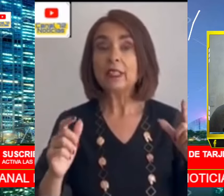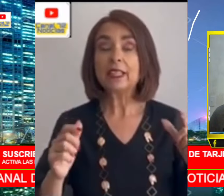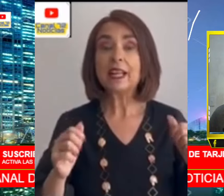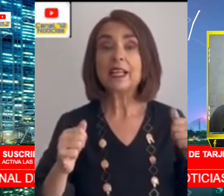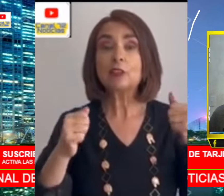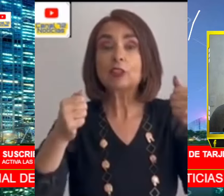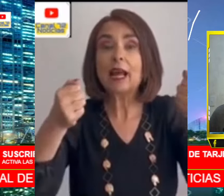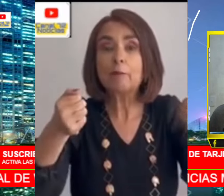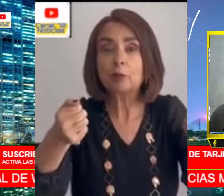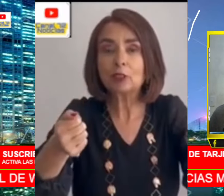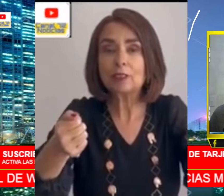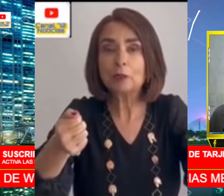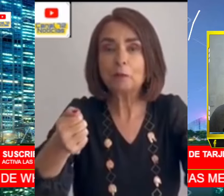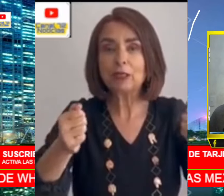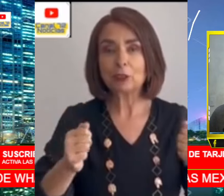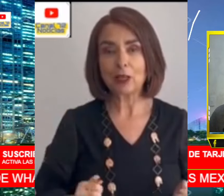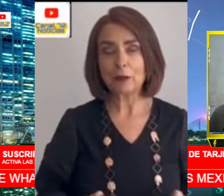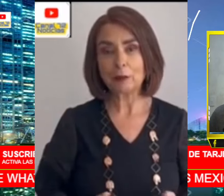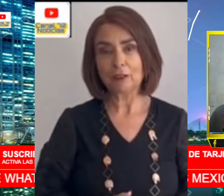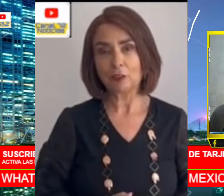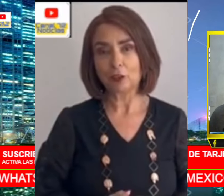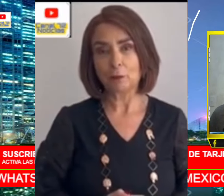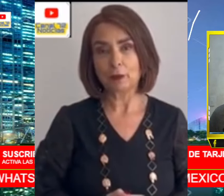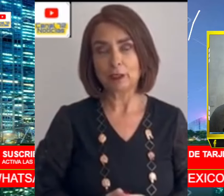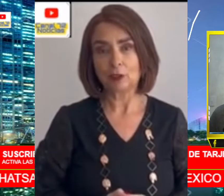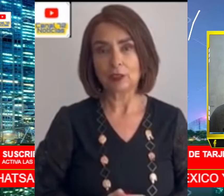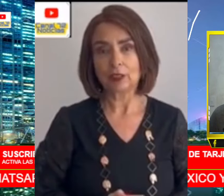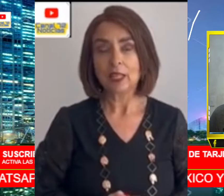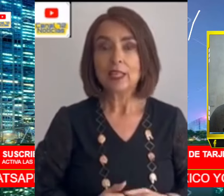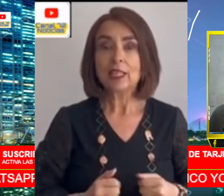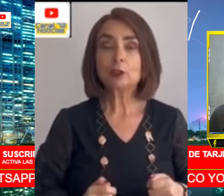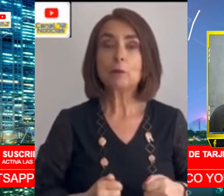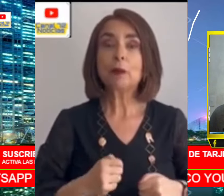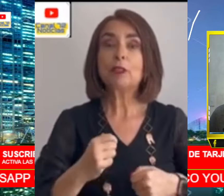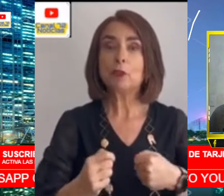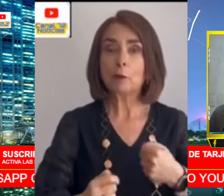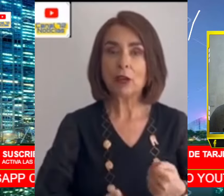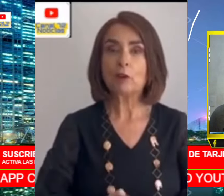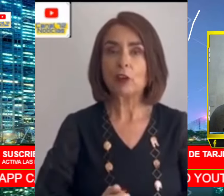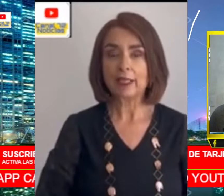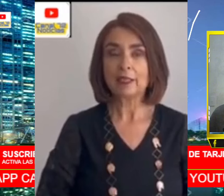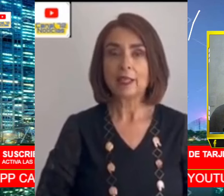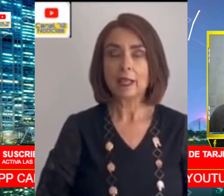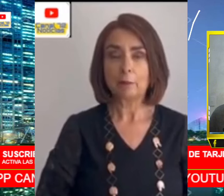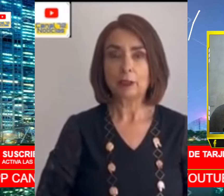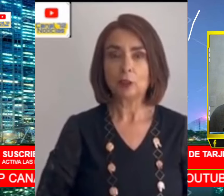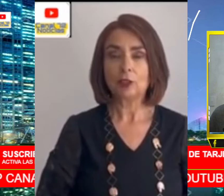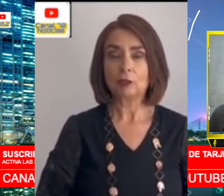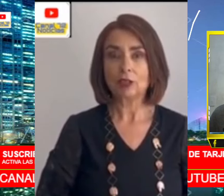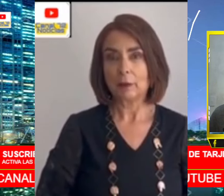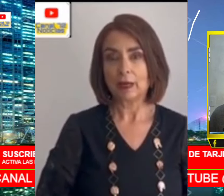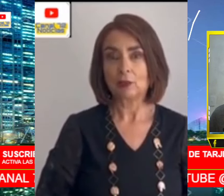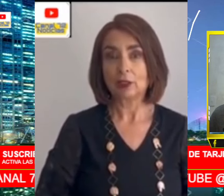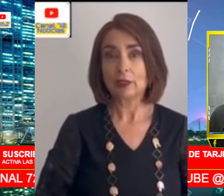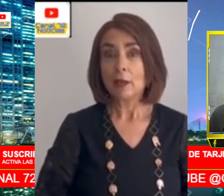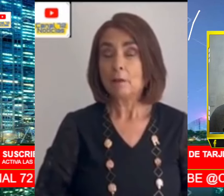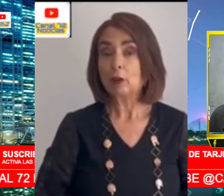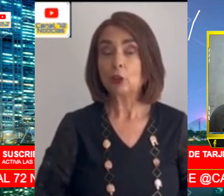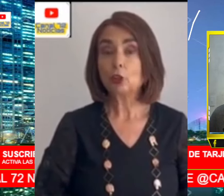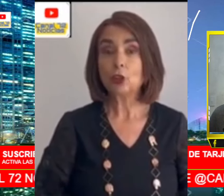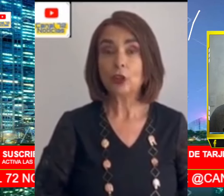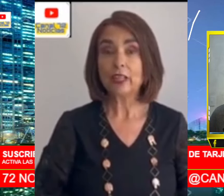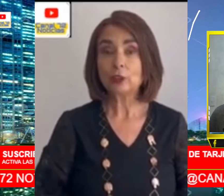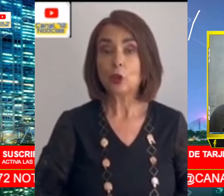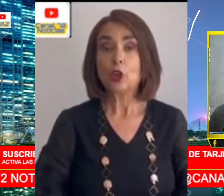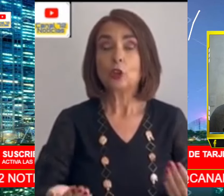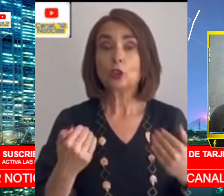que aumentaran ellos la aportación patronal para el fondo de pensiones. Y esto permitió mejorar la pensión de los trabajadores. Pero